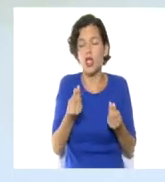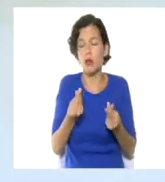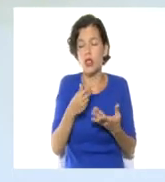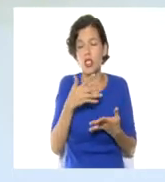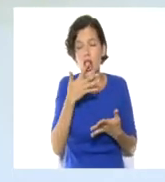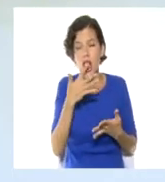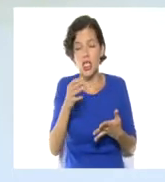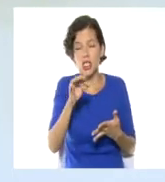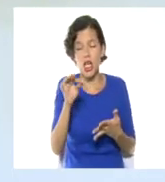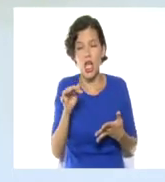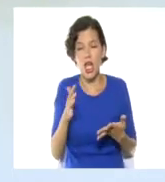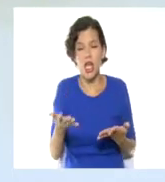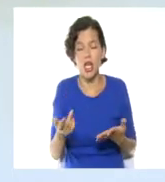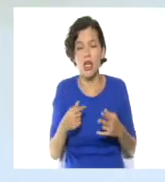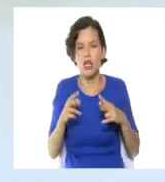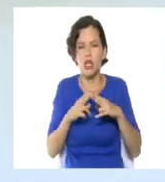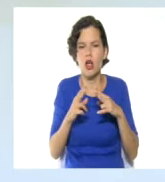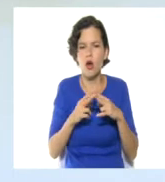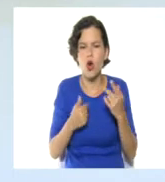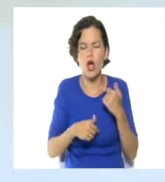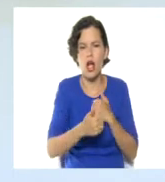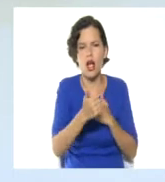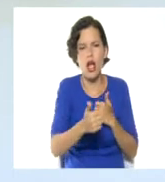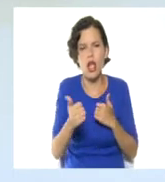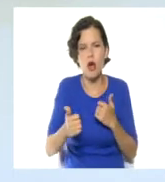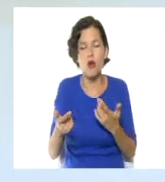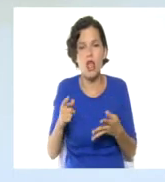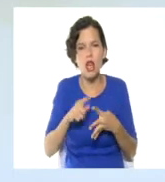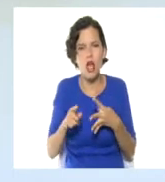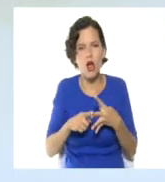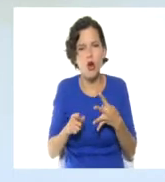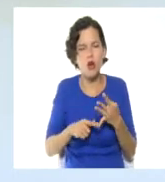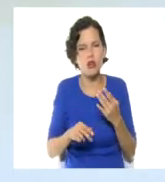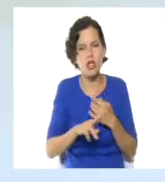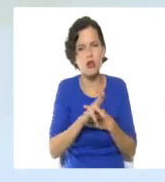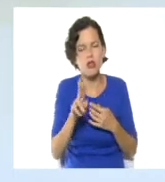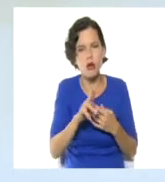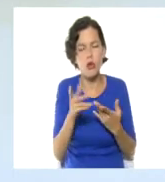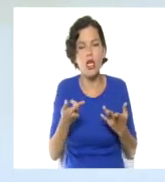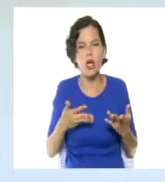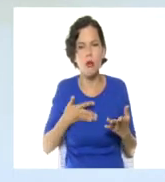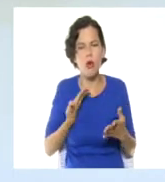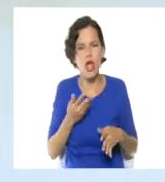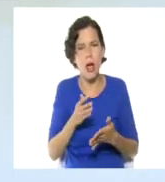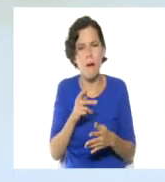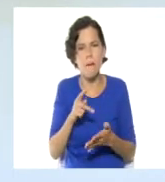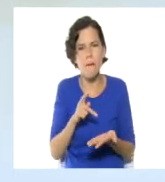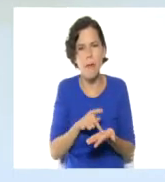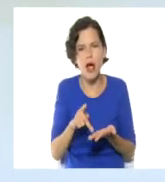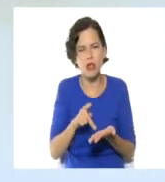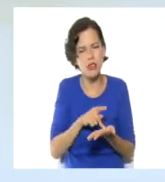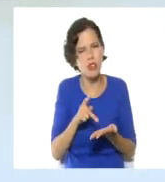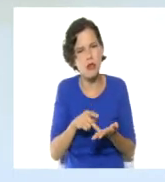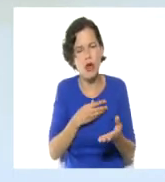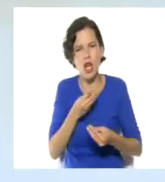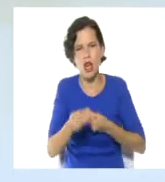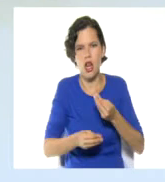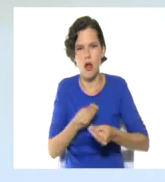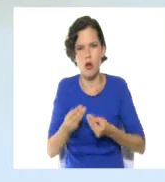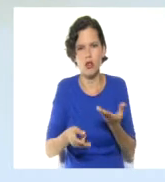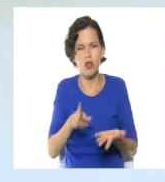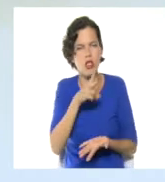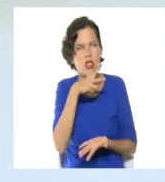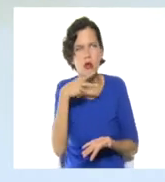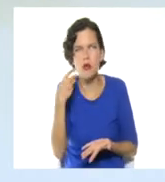salada. Bien, que conozca cada uno de los ingredientes y que pueda participar en la elaboración de esos ricos